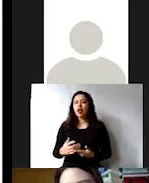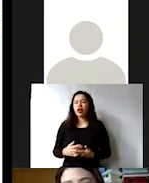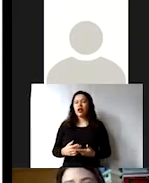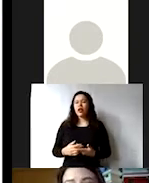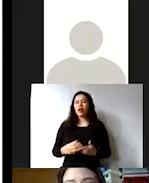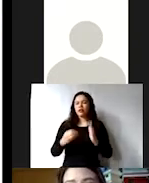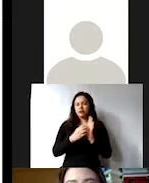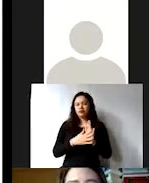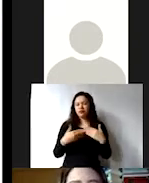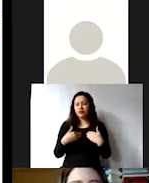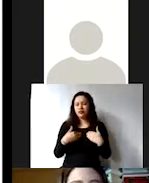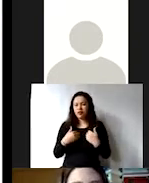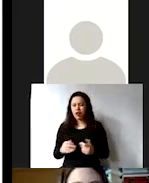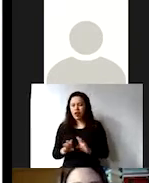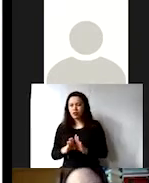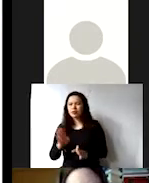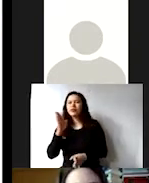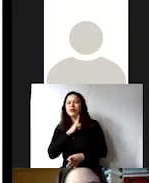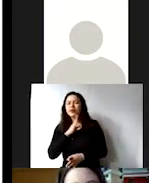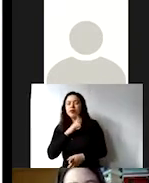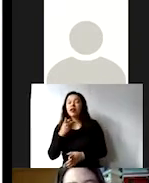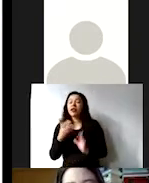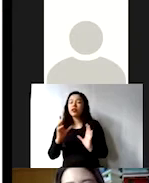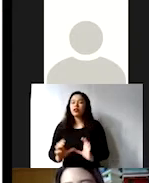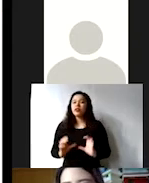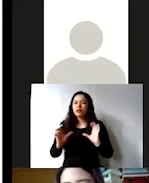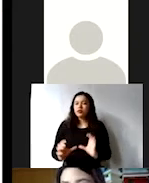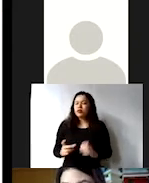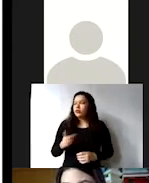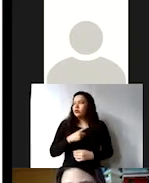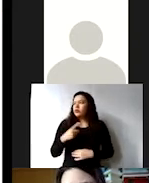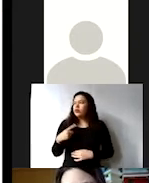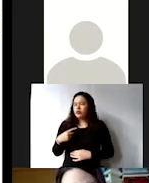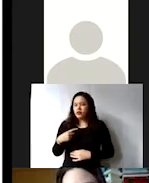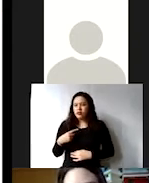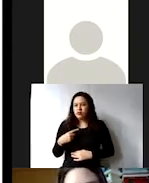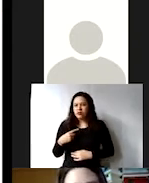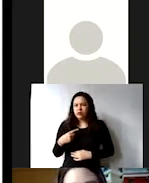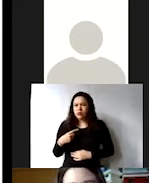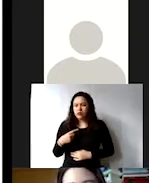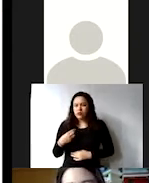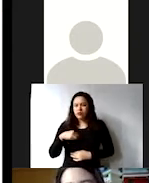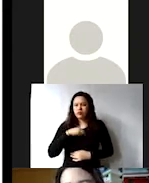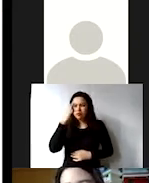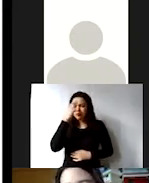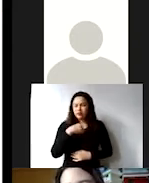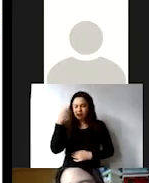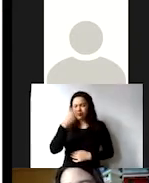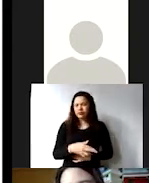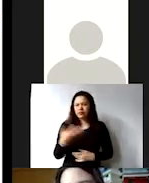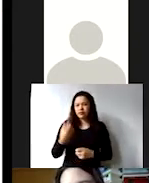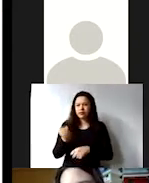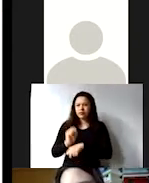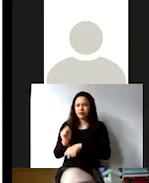Entonces hay que ser muy, muy cuidadosos con estos. Creo que a lo que hemos visto a lo largo de las últimas semanas, se han fijado